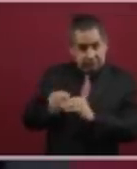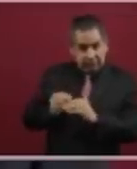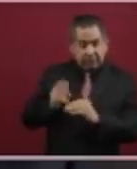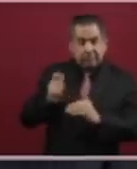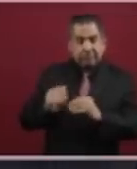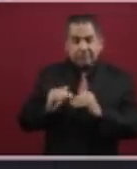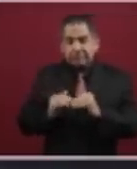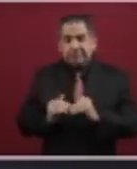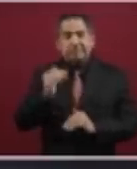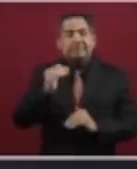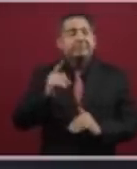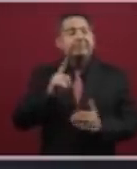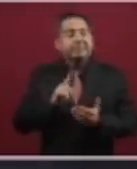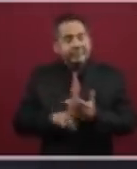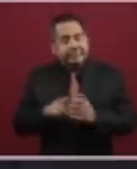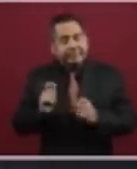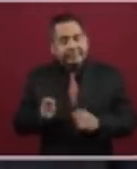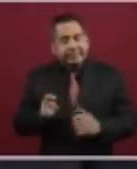creció